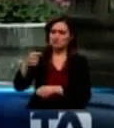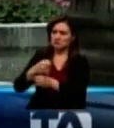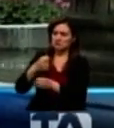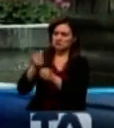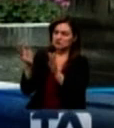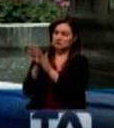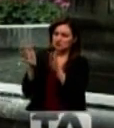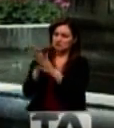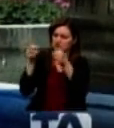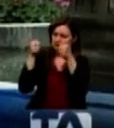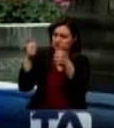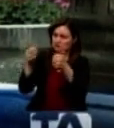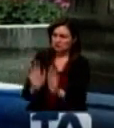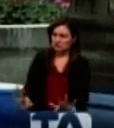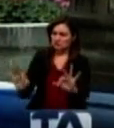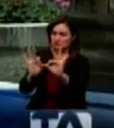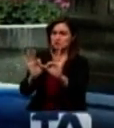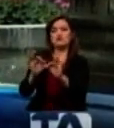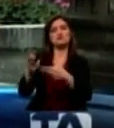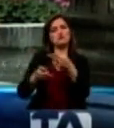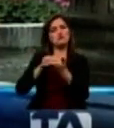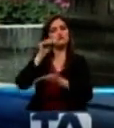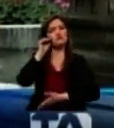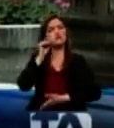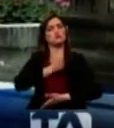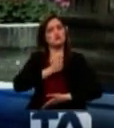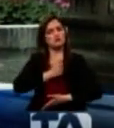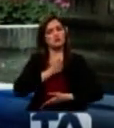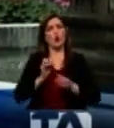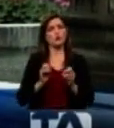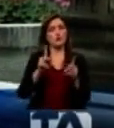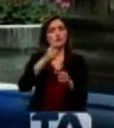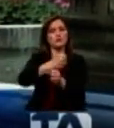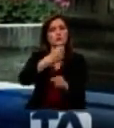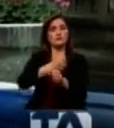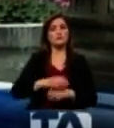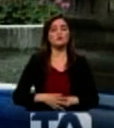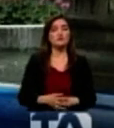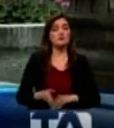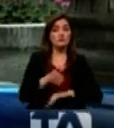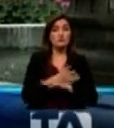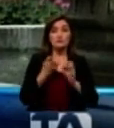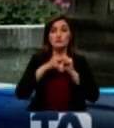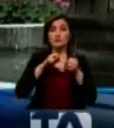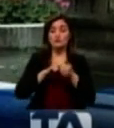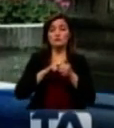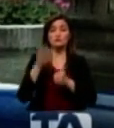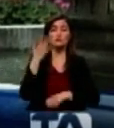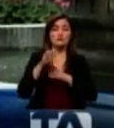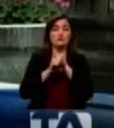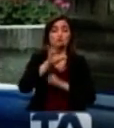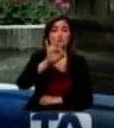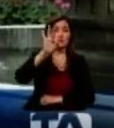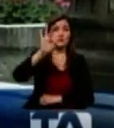es importante porque pueden permitir emprendimientos y también generación de empleos. Asimismo, recordó que tras la crisis financiera del 99, el